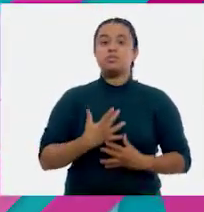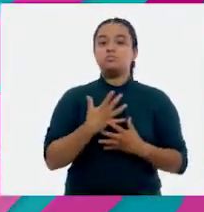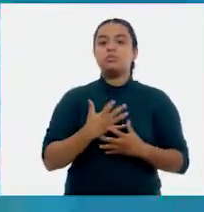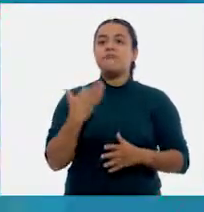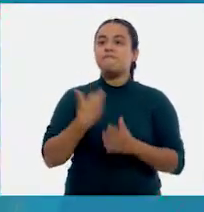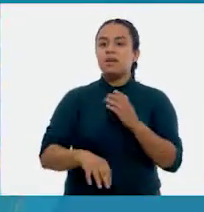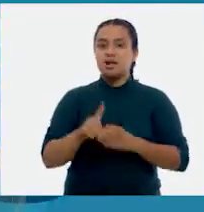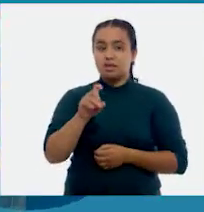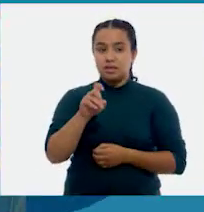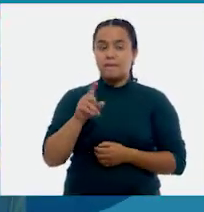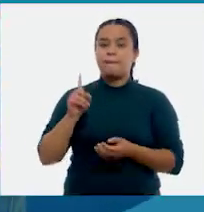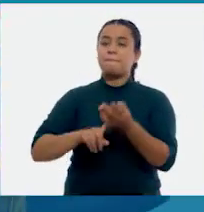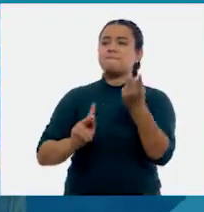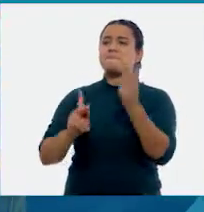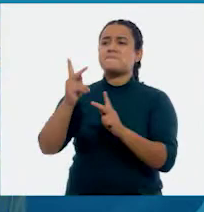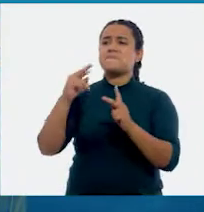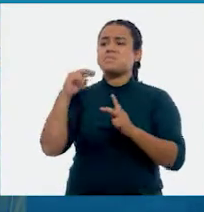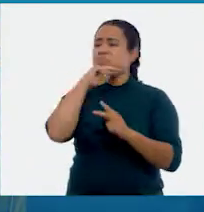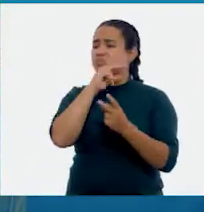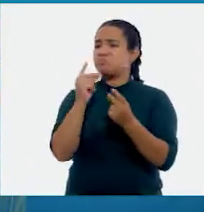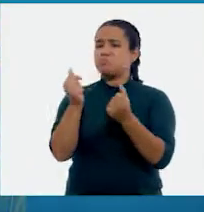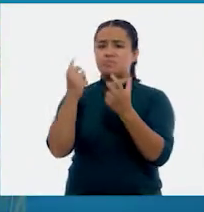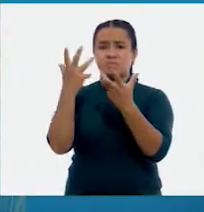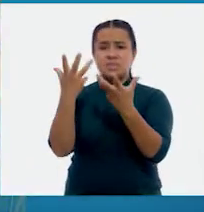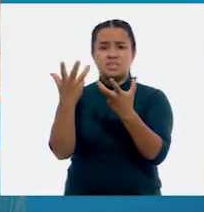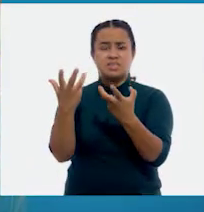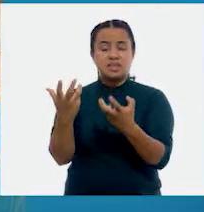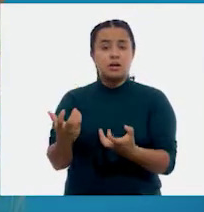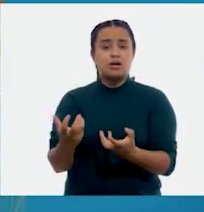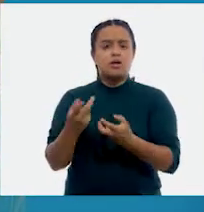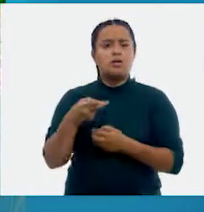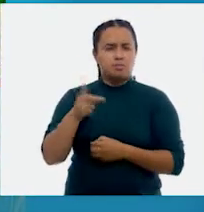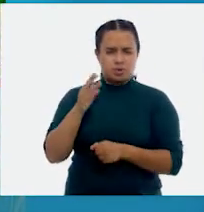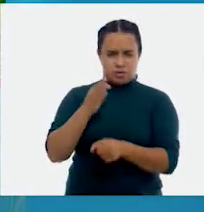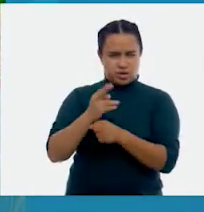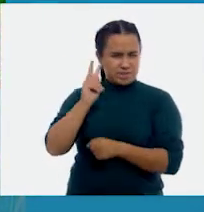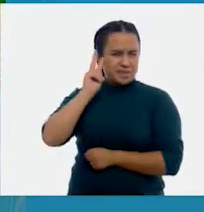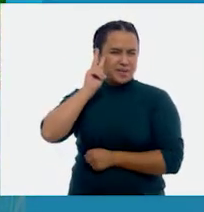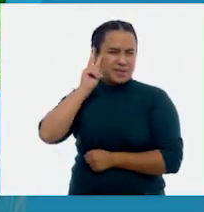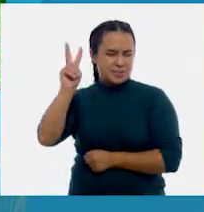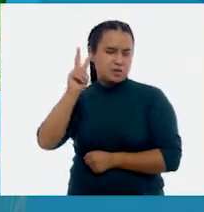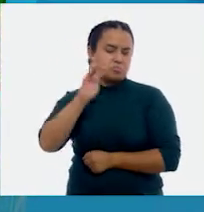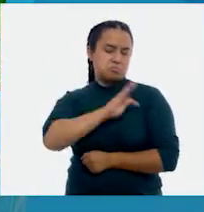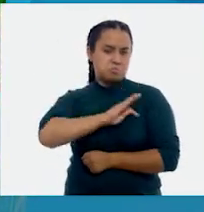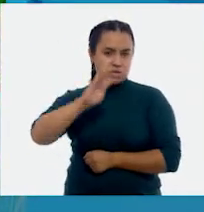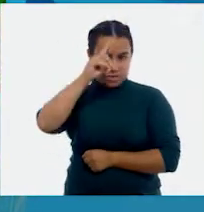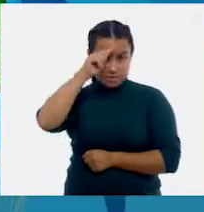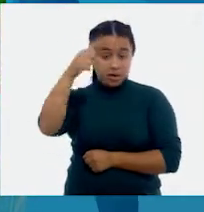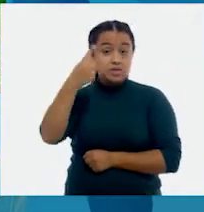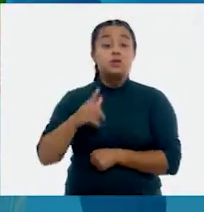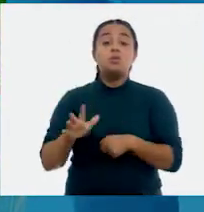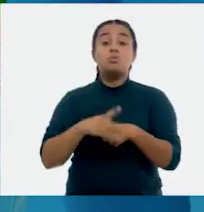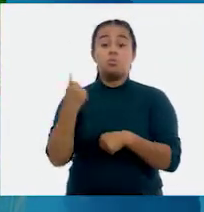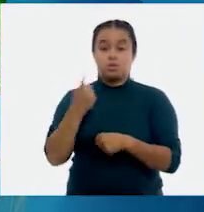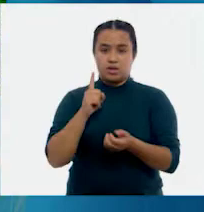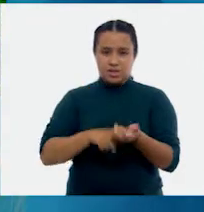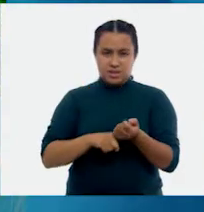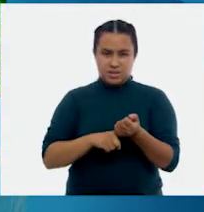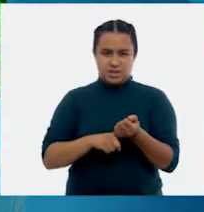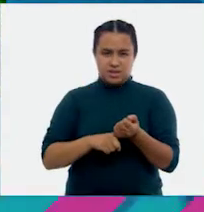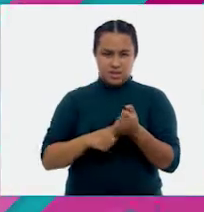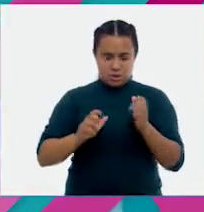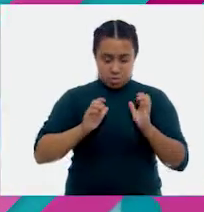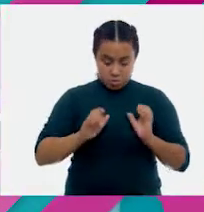plantas se secan. Pero esto es lo que podemos observar a simple vista, porque muchos de los microorganismos